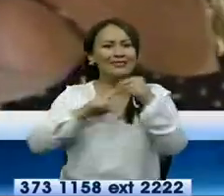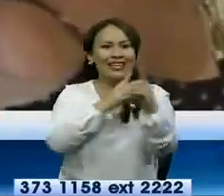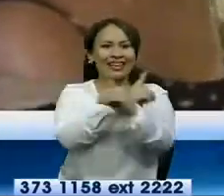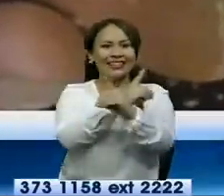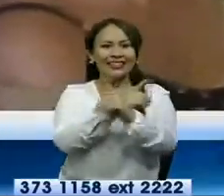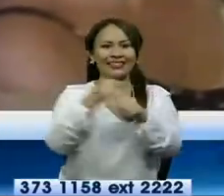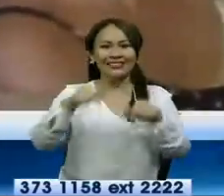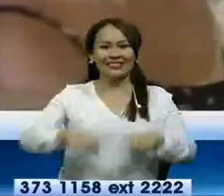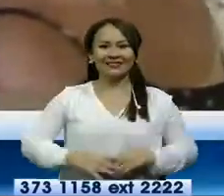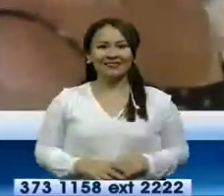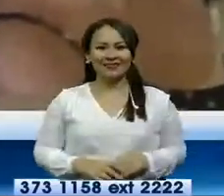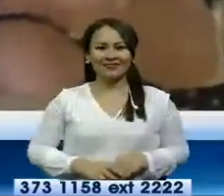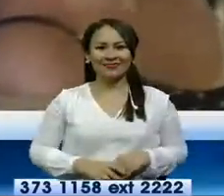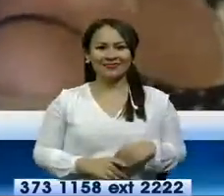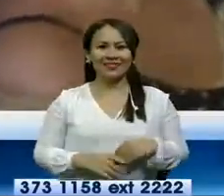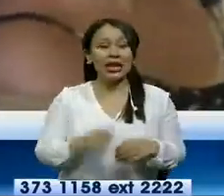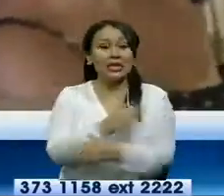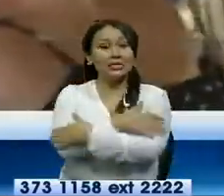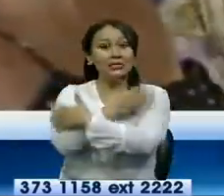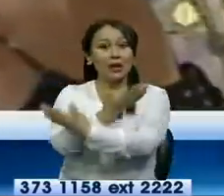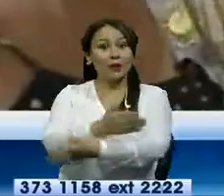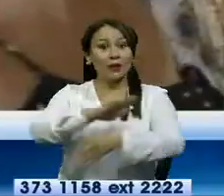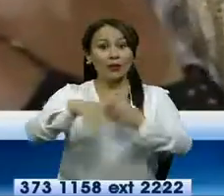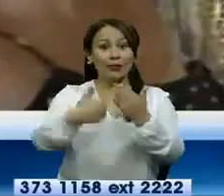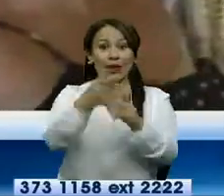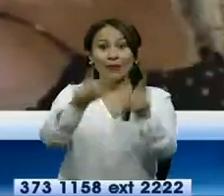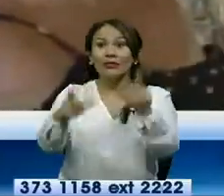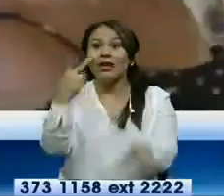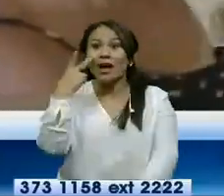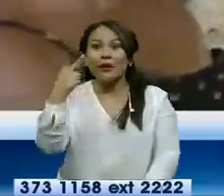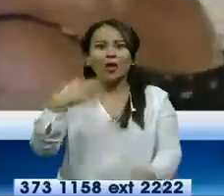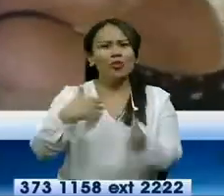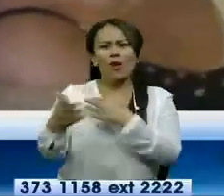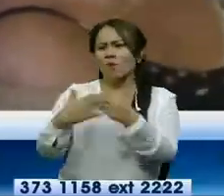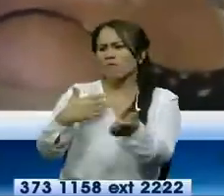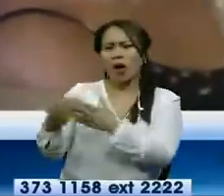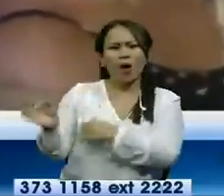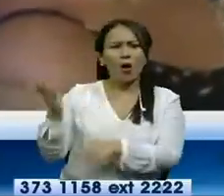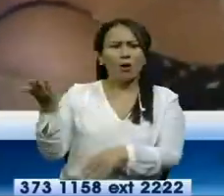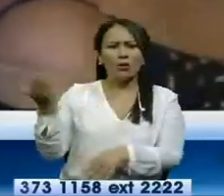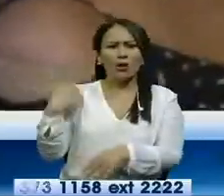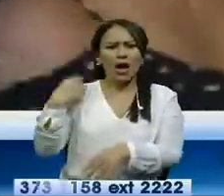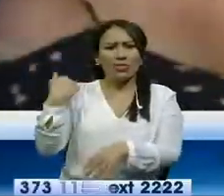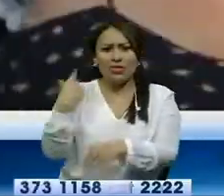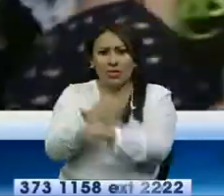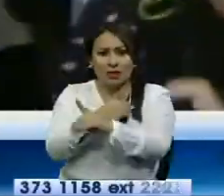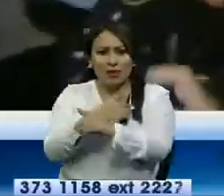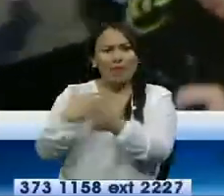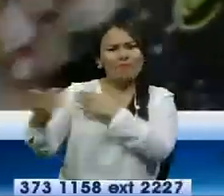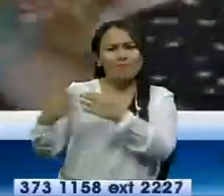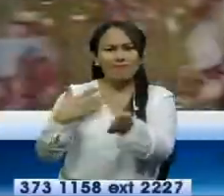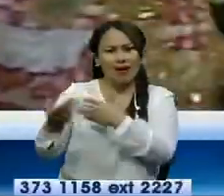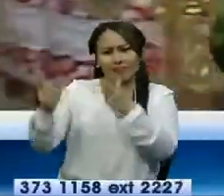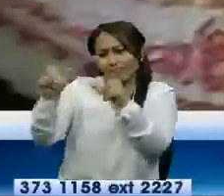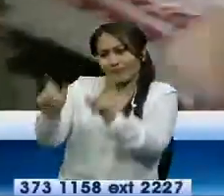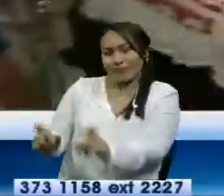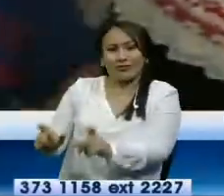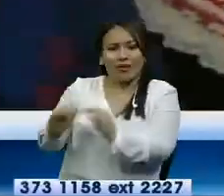ni nada a cambio, pues a todas las personas, sin importar raza o enfermedad o alguna. Listo, ahora sí